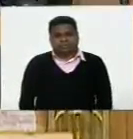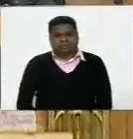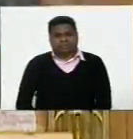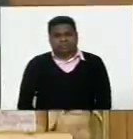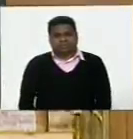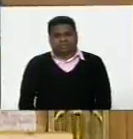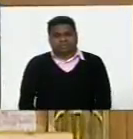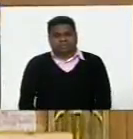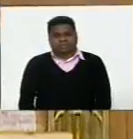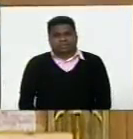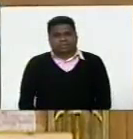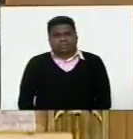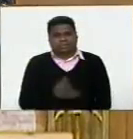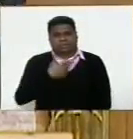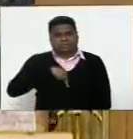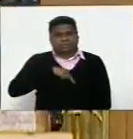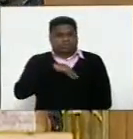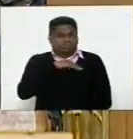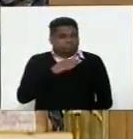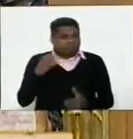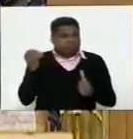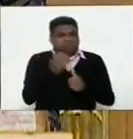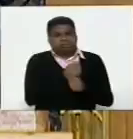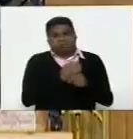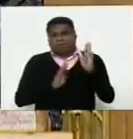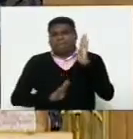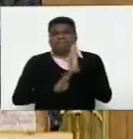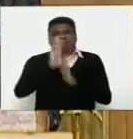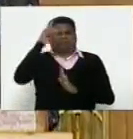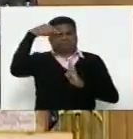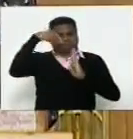Hemos logrado avances políticos,